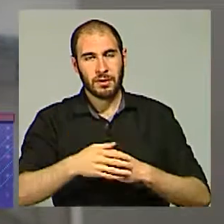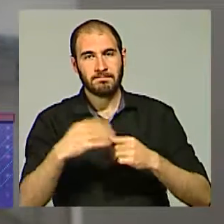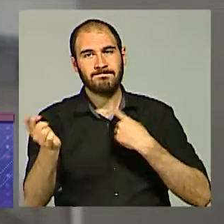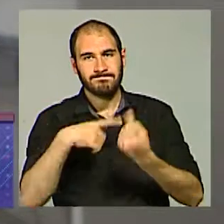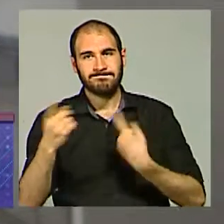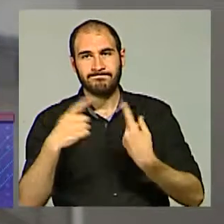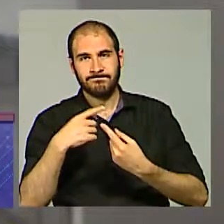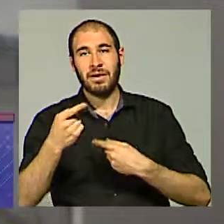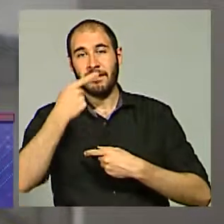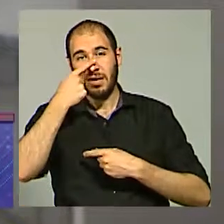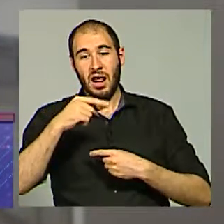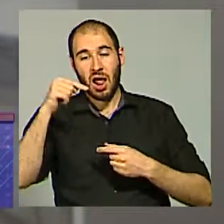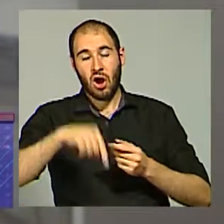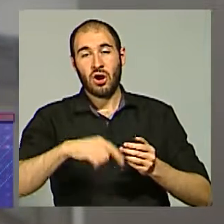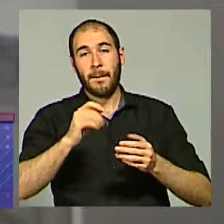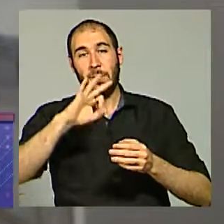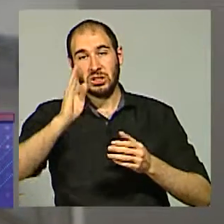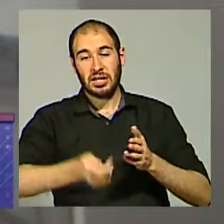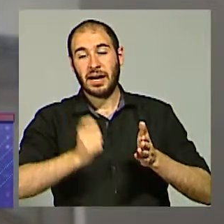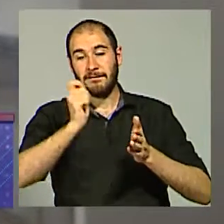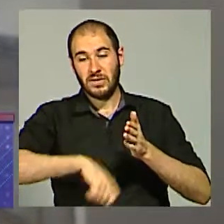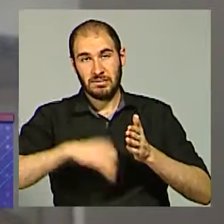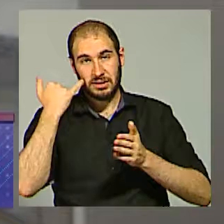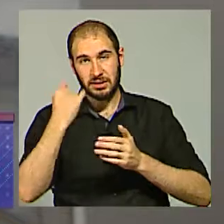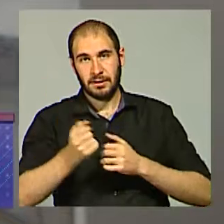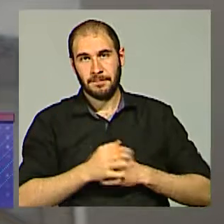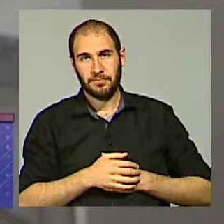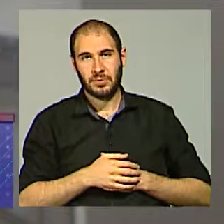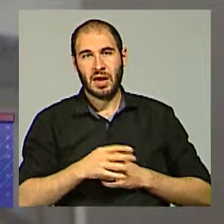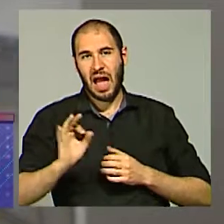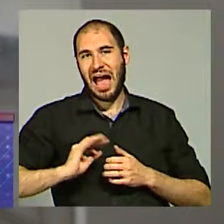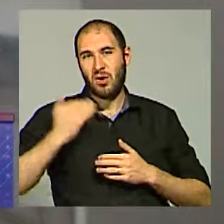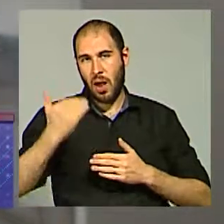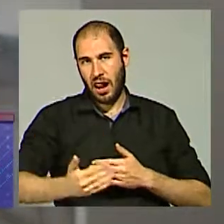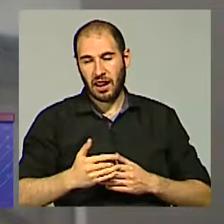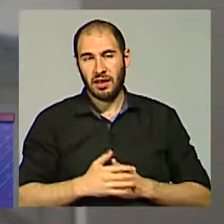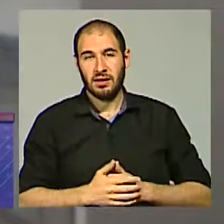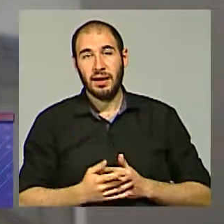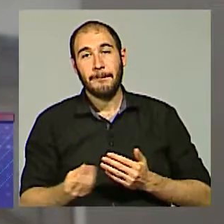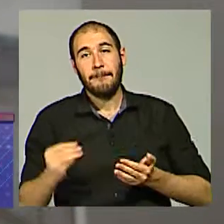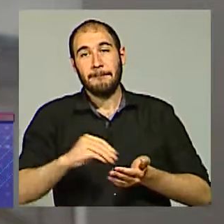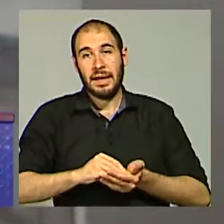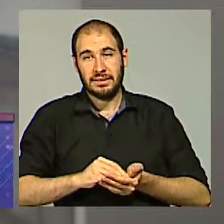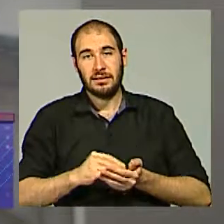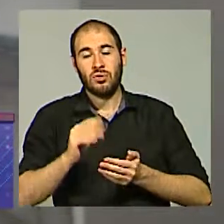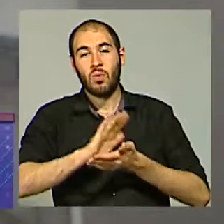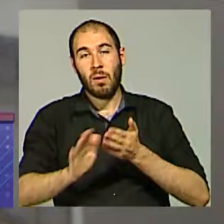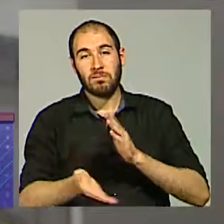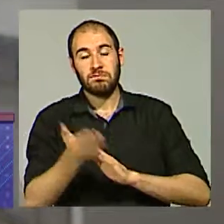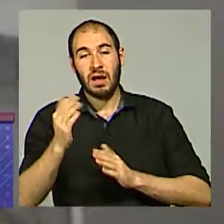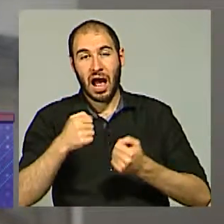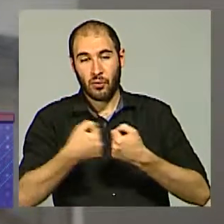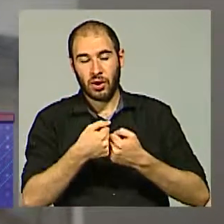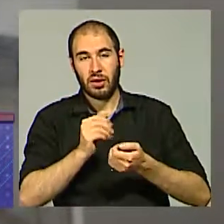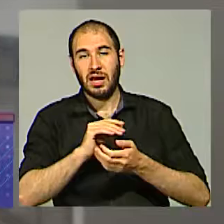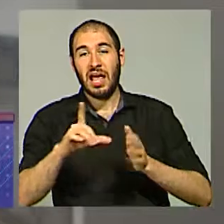idas y venidas y finalmente hoy no sólo se primó el porcentaje que algo anual digamos sino que se actualizó el acuerdo y que